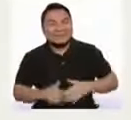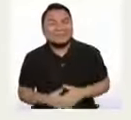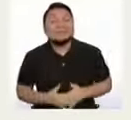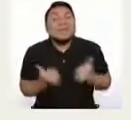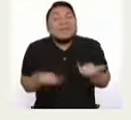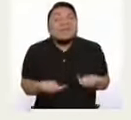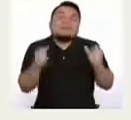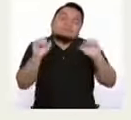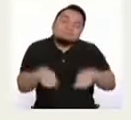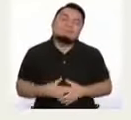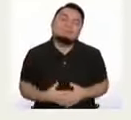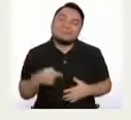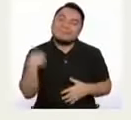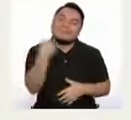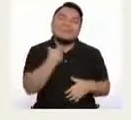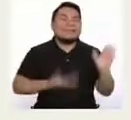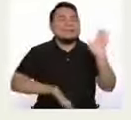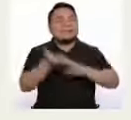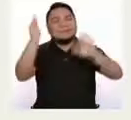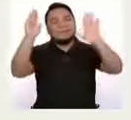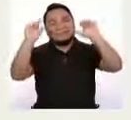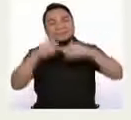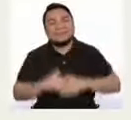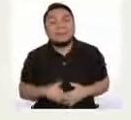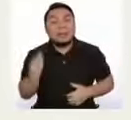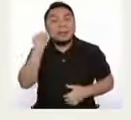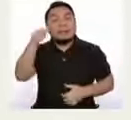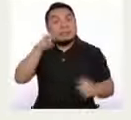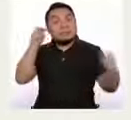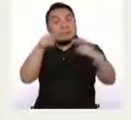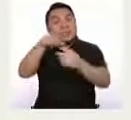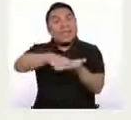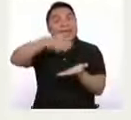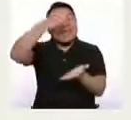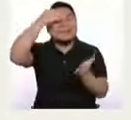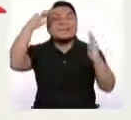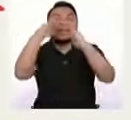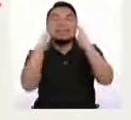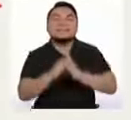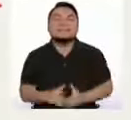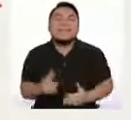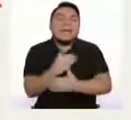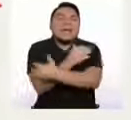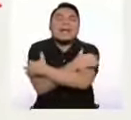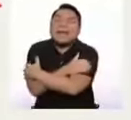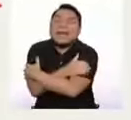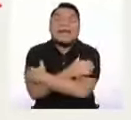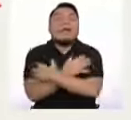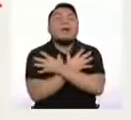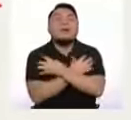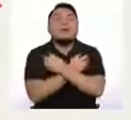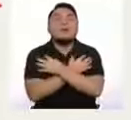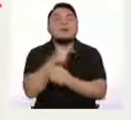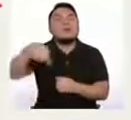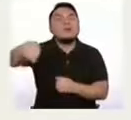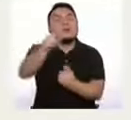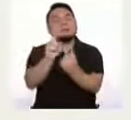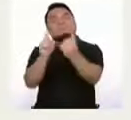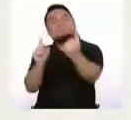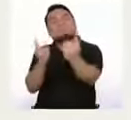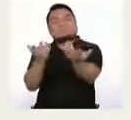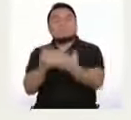Ahora sí, nos vamos. Nos vemos mañana en Aprendo en Casa. ¡Abrazos de osa a la distancia!